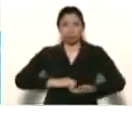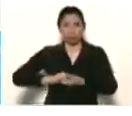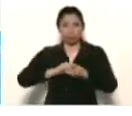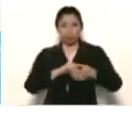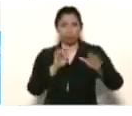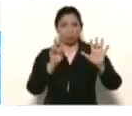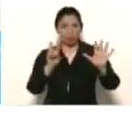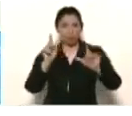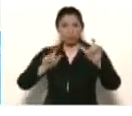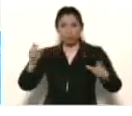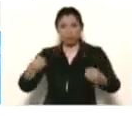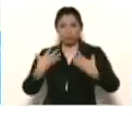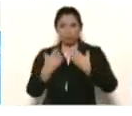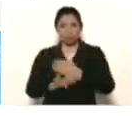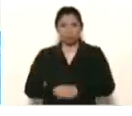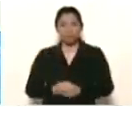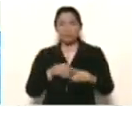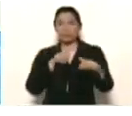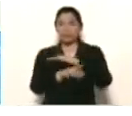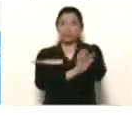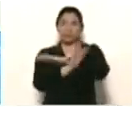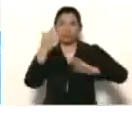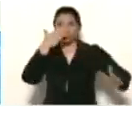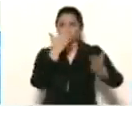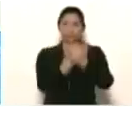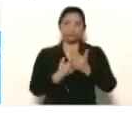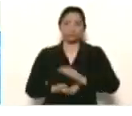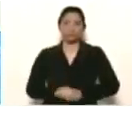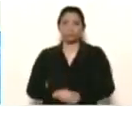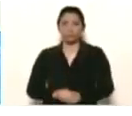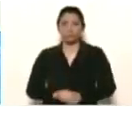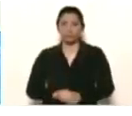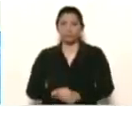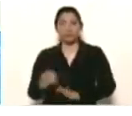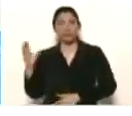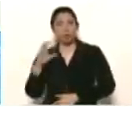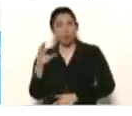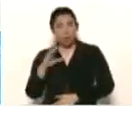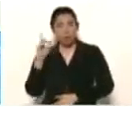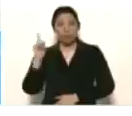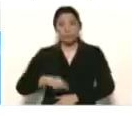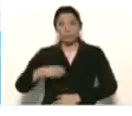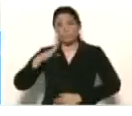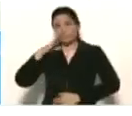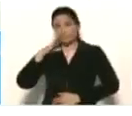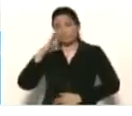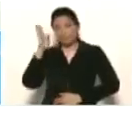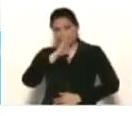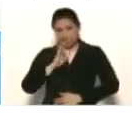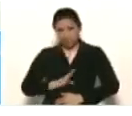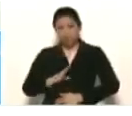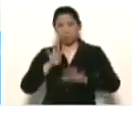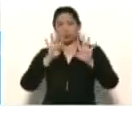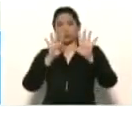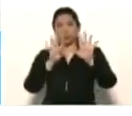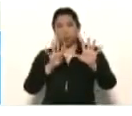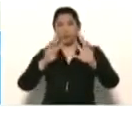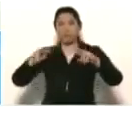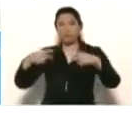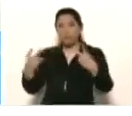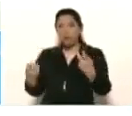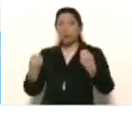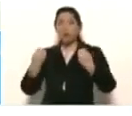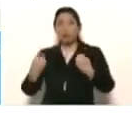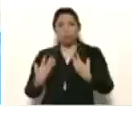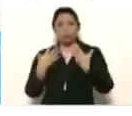7 del ingreso fronterizo por parte de colombia y por parte de brasil nueve nuevos casos